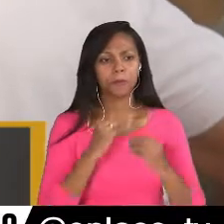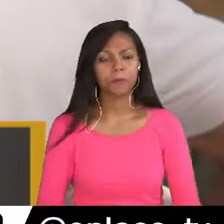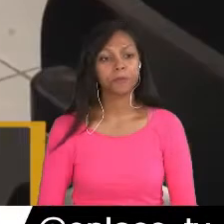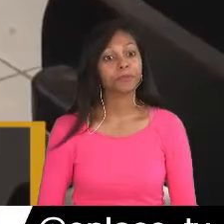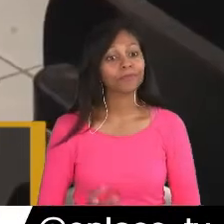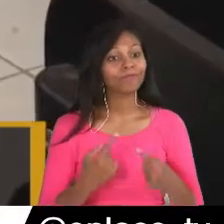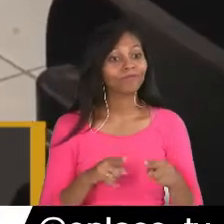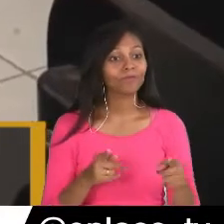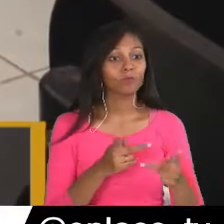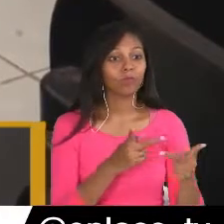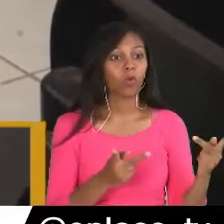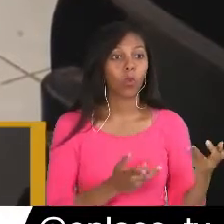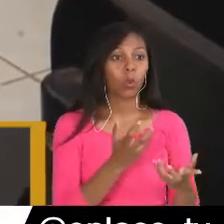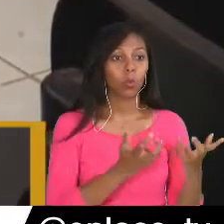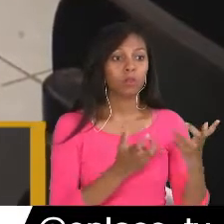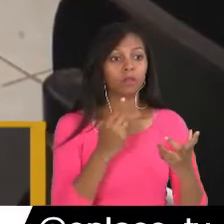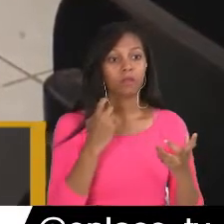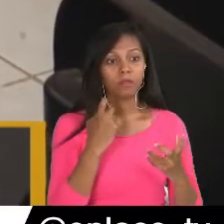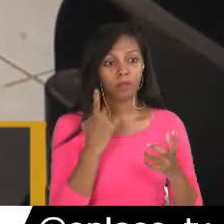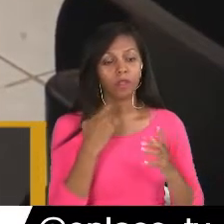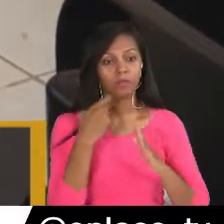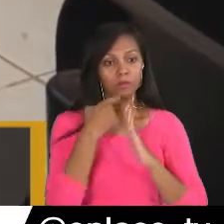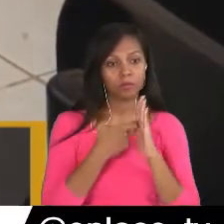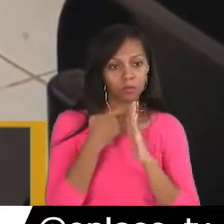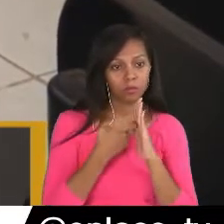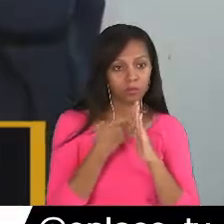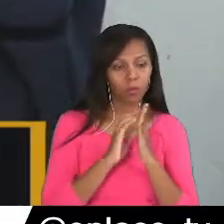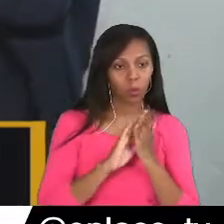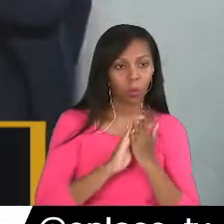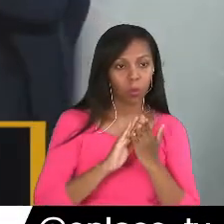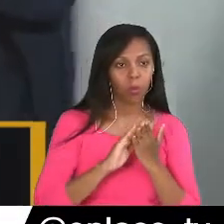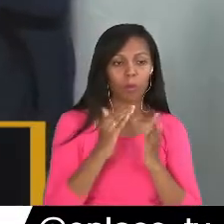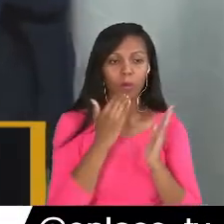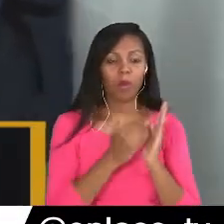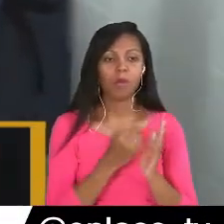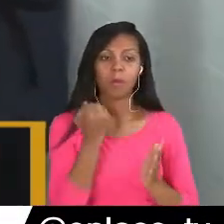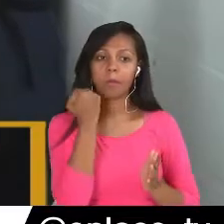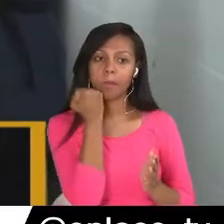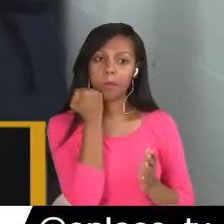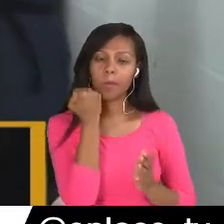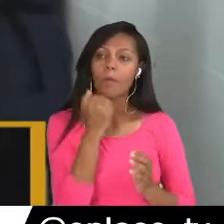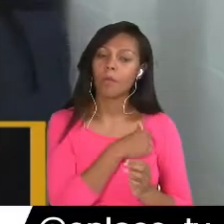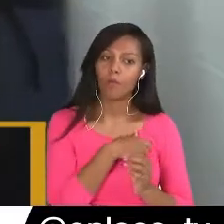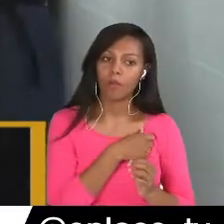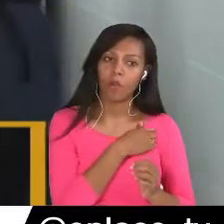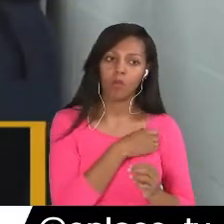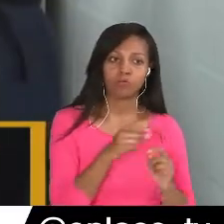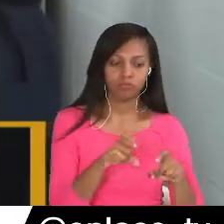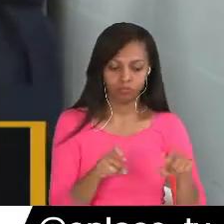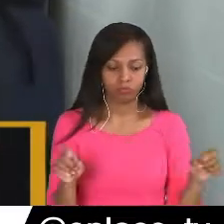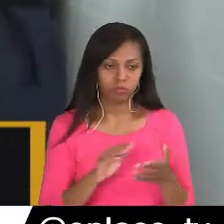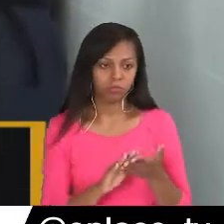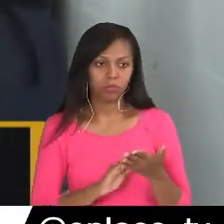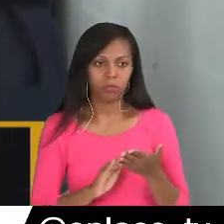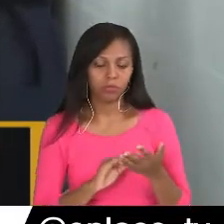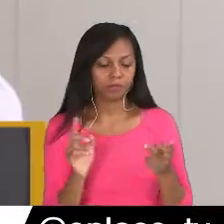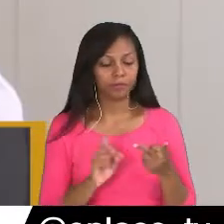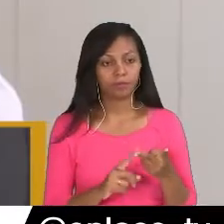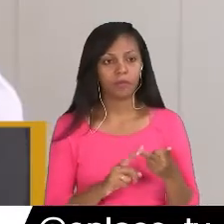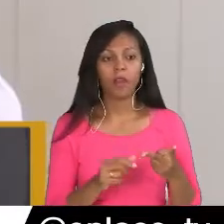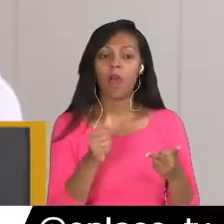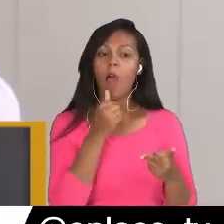cocina sí necesitamos hacer unas adecuaciones, necesitamos revisar el gas, que ya pasamos la licencia para que nos dieran el gas, necesitamos revisar el tema del